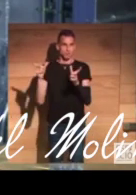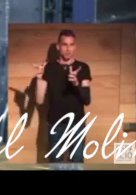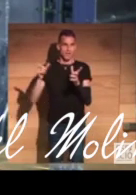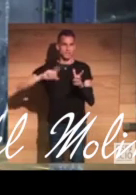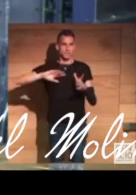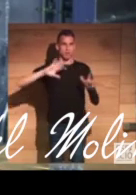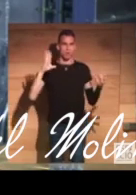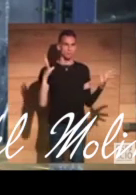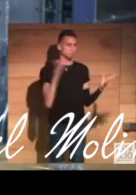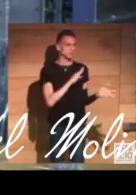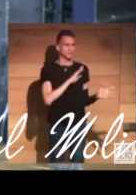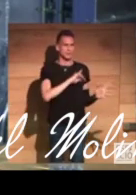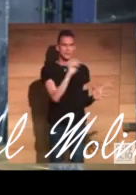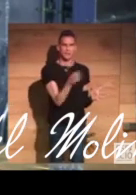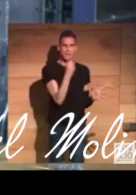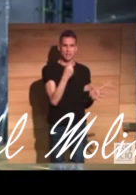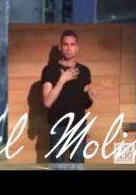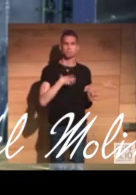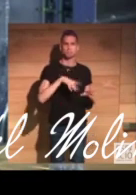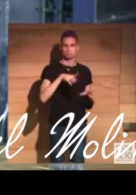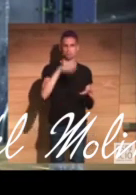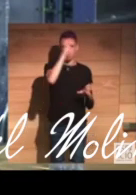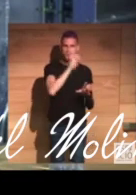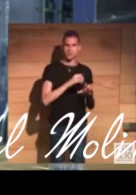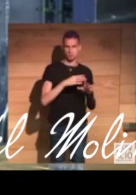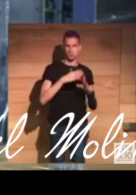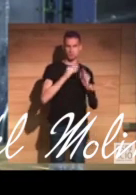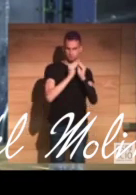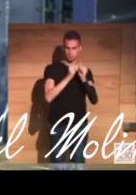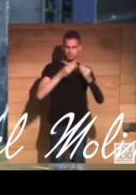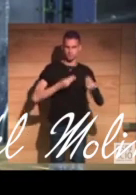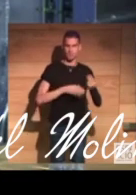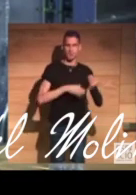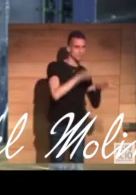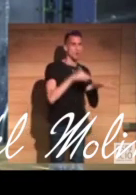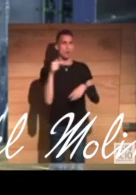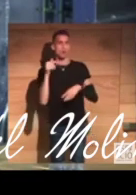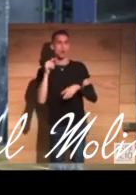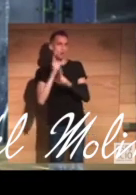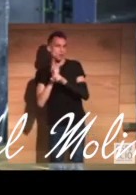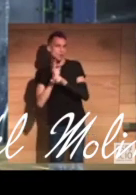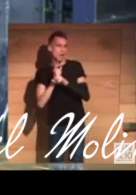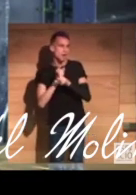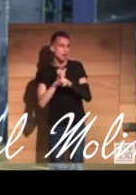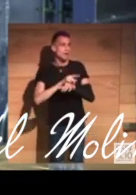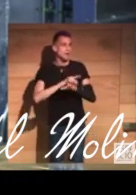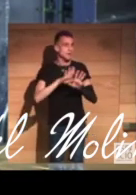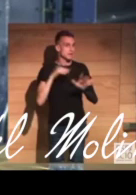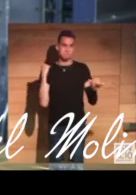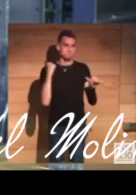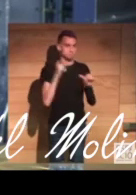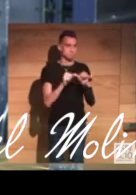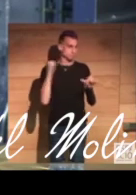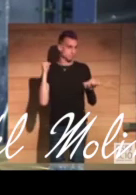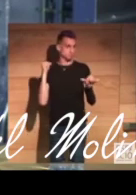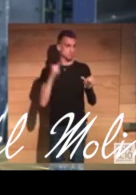criterio asentadísimo sobre a favor o en contra de los indultos y que hasta ahora jamás lo habían manifestado, ¿no? Y basta que salga el líder y